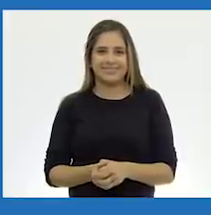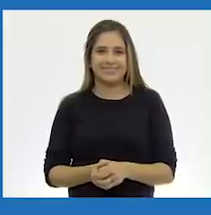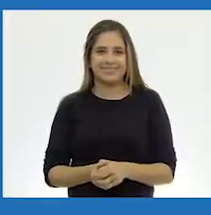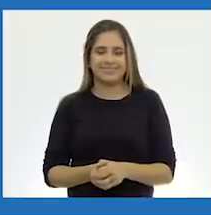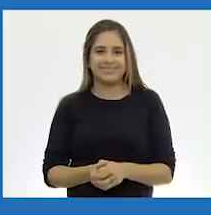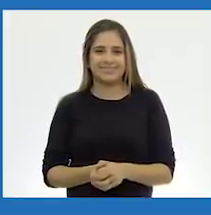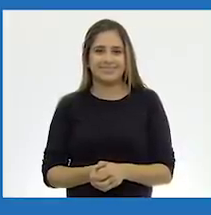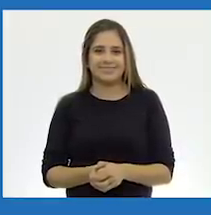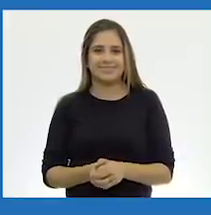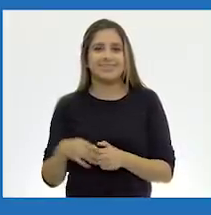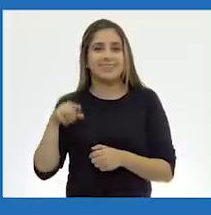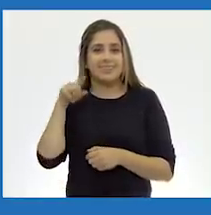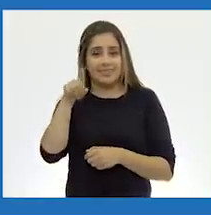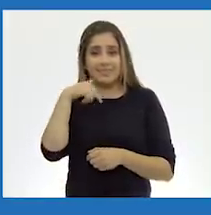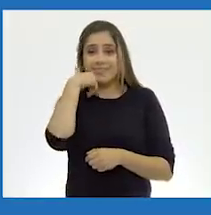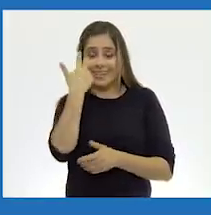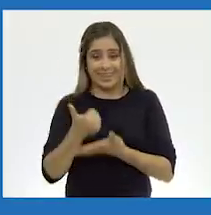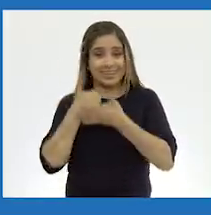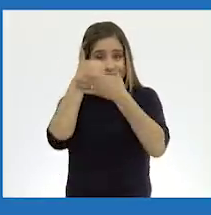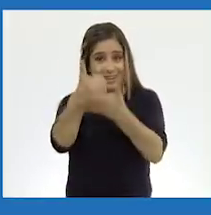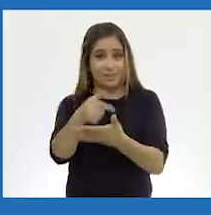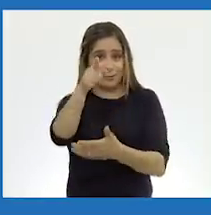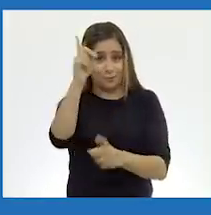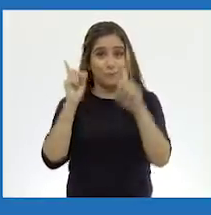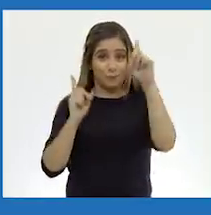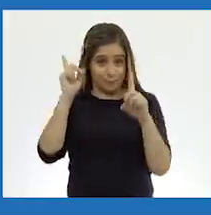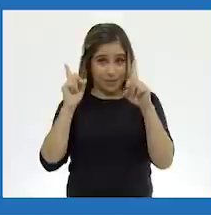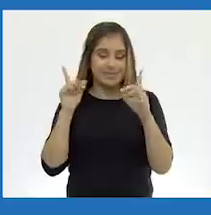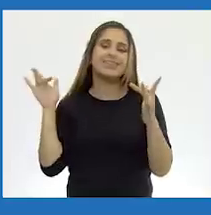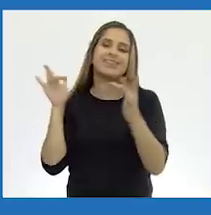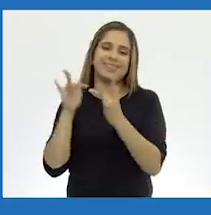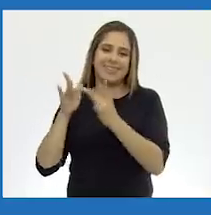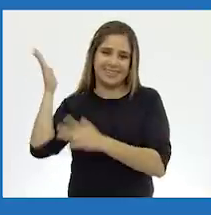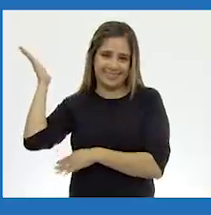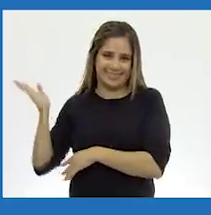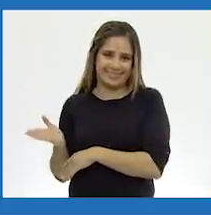Si necesitas ayuda para resolver tus dudas, contáctanos.